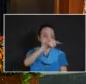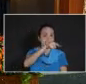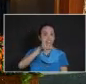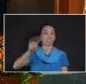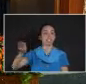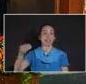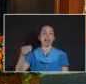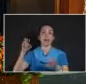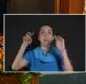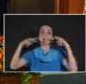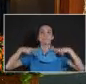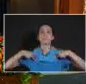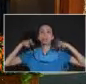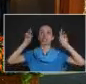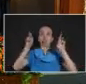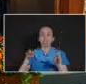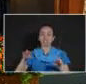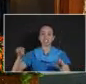otros.